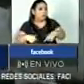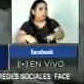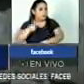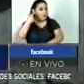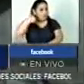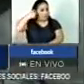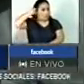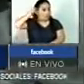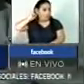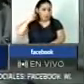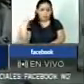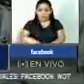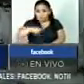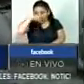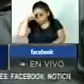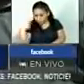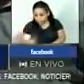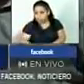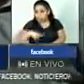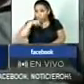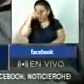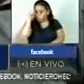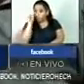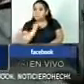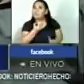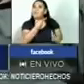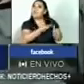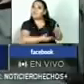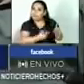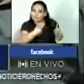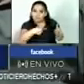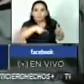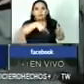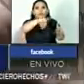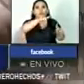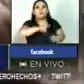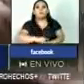un hombre trabajador y vaya que lo cumplió.